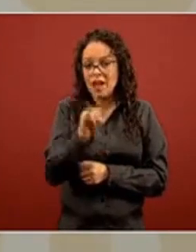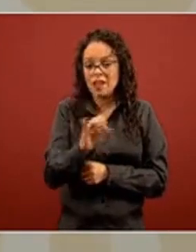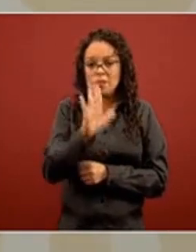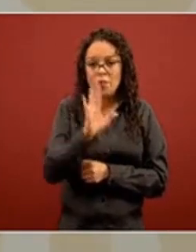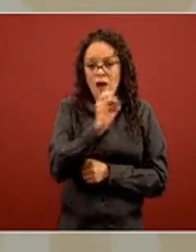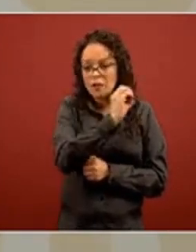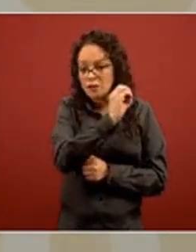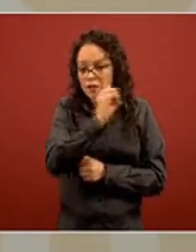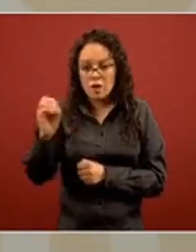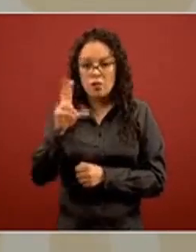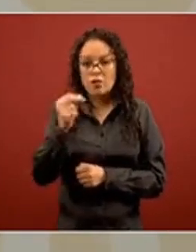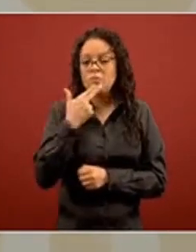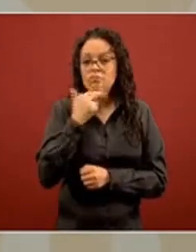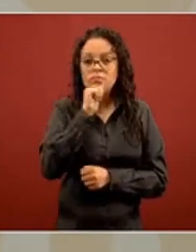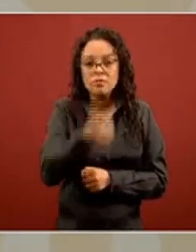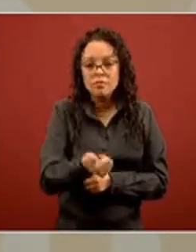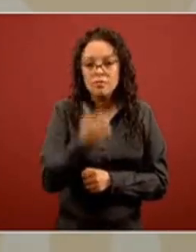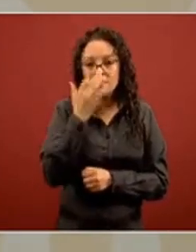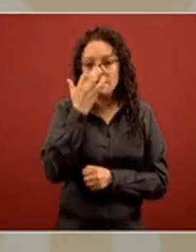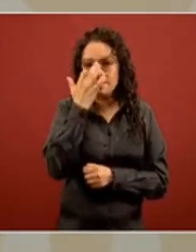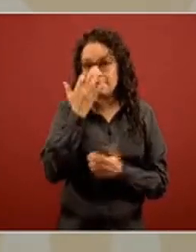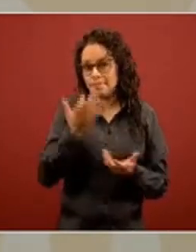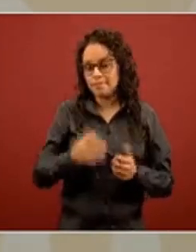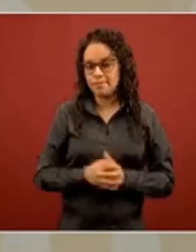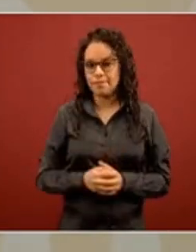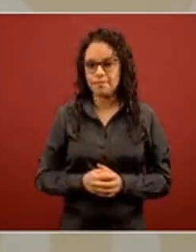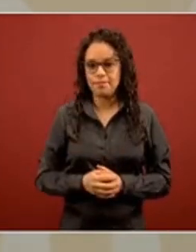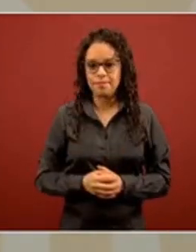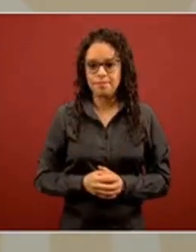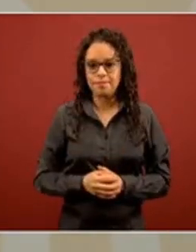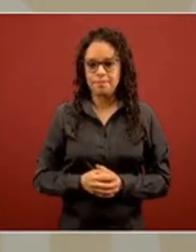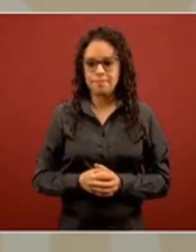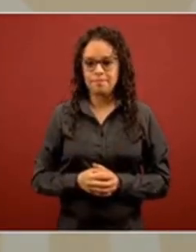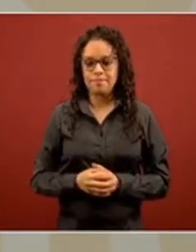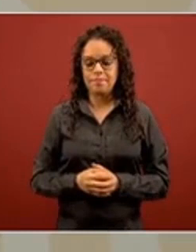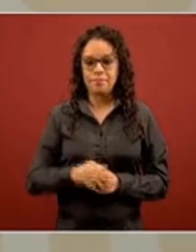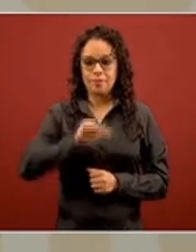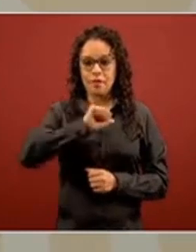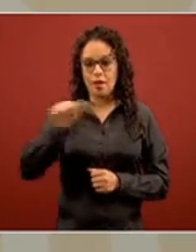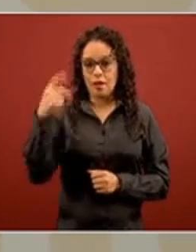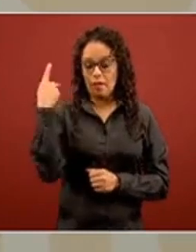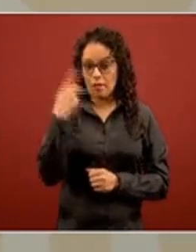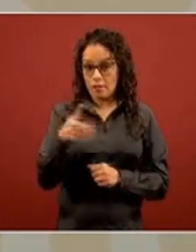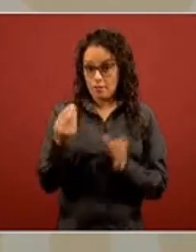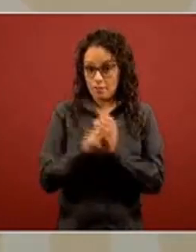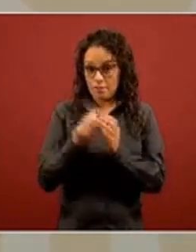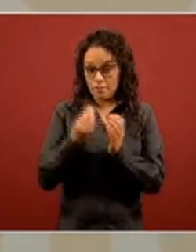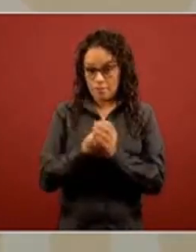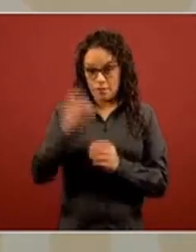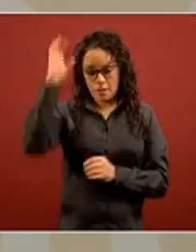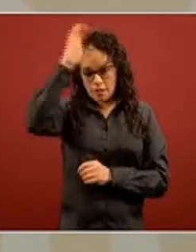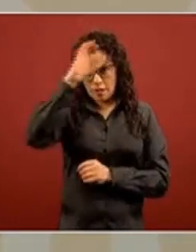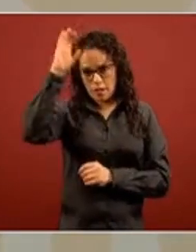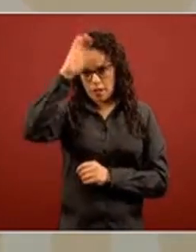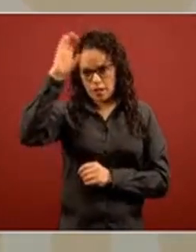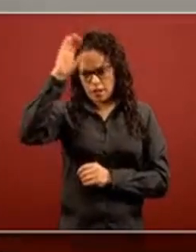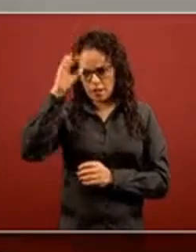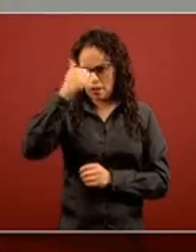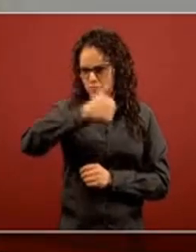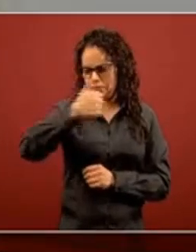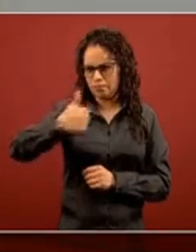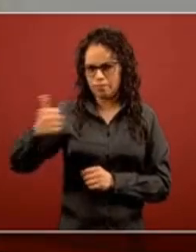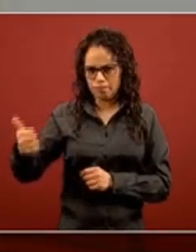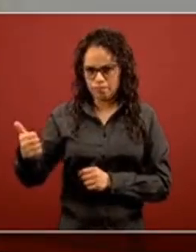un elemento, es un tecnicalismo de las ciencias, de ciertas ciencias, que es la diferencia